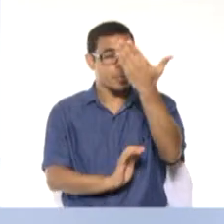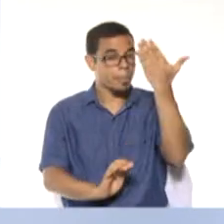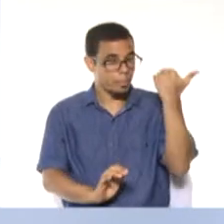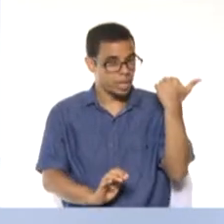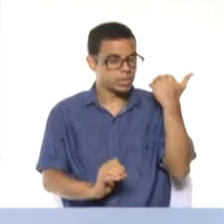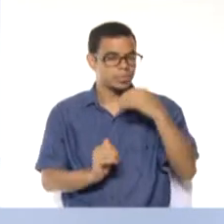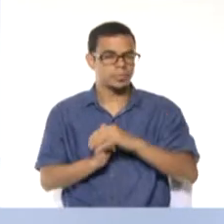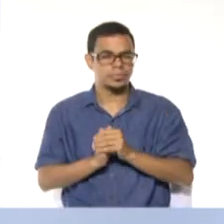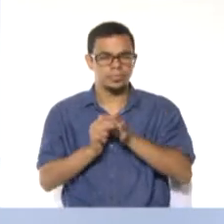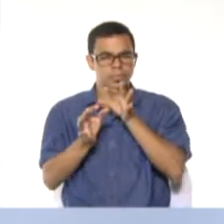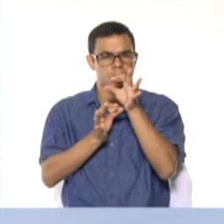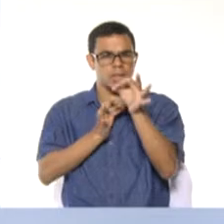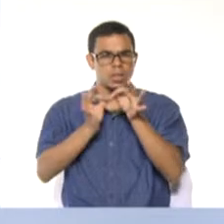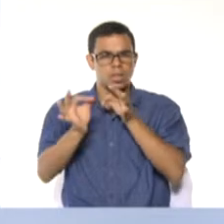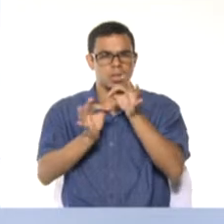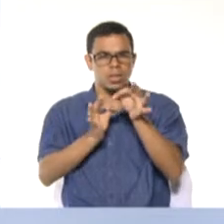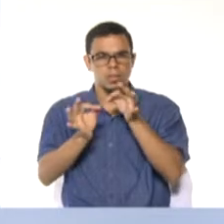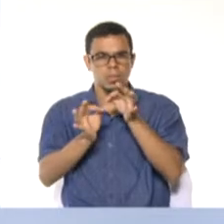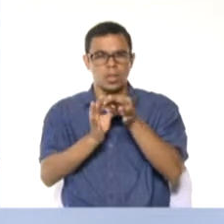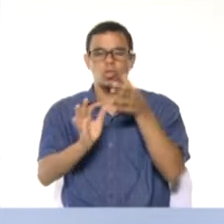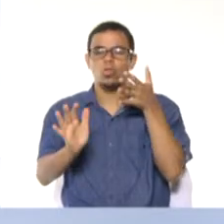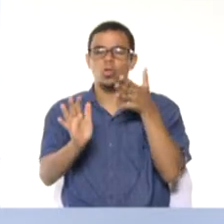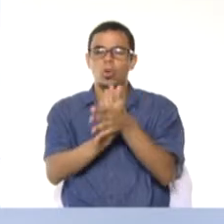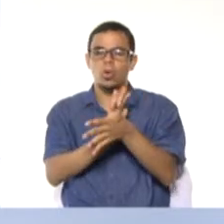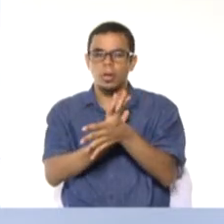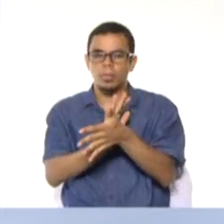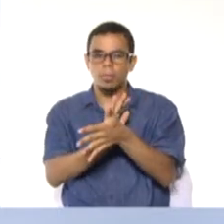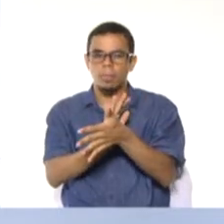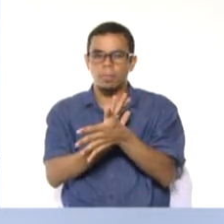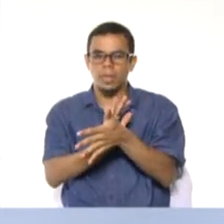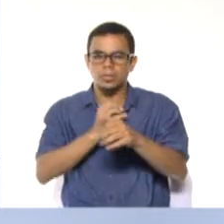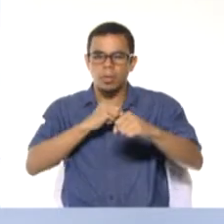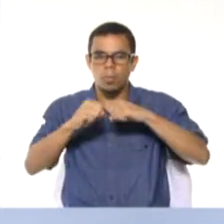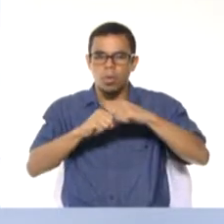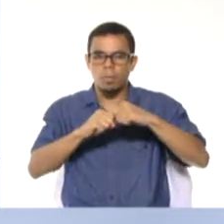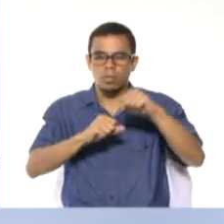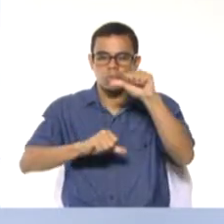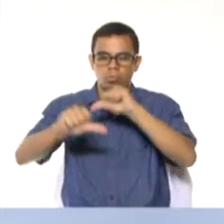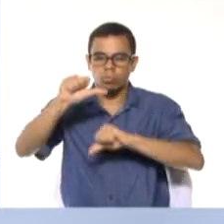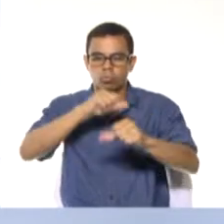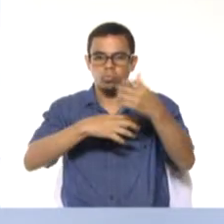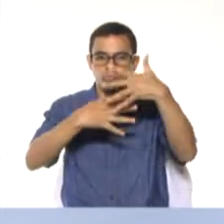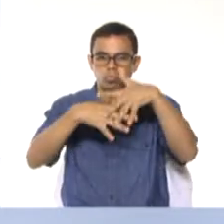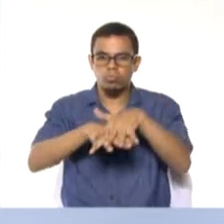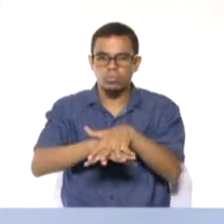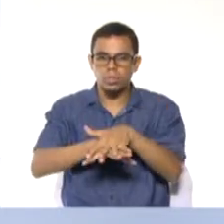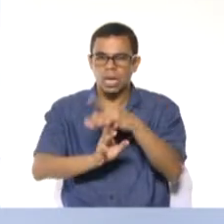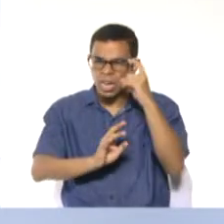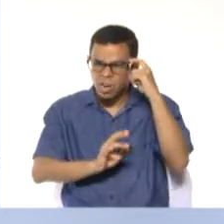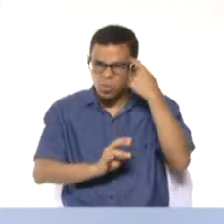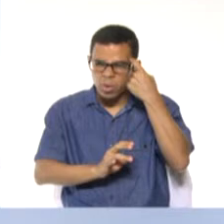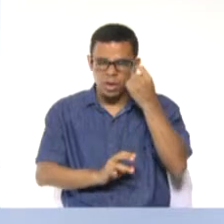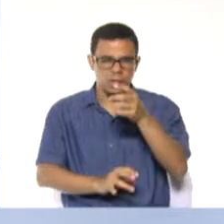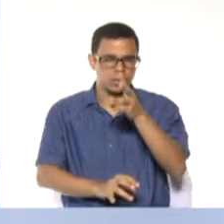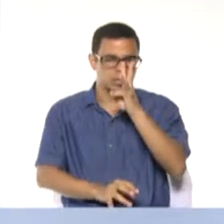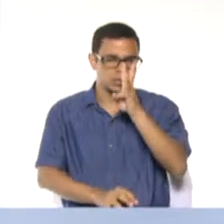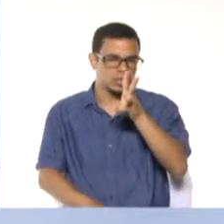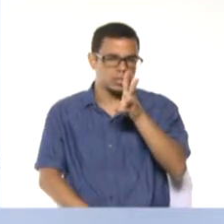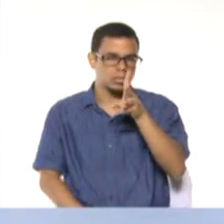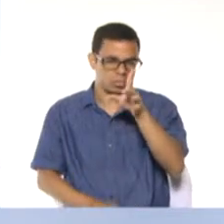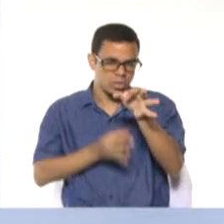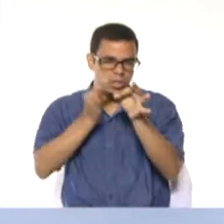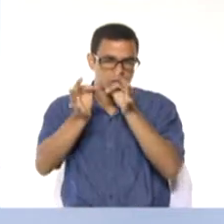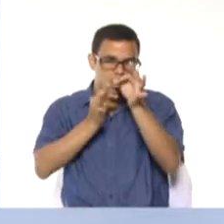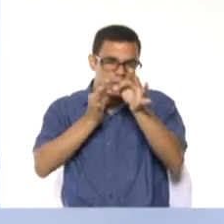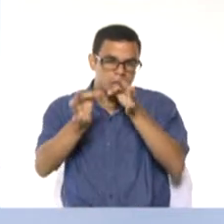acerca de reacciones químicas. ¿Se acuerdan? Nuestros estudiantes de cuarto, cuando hablamos en tercer año acerca de reacciones químicas.